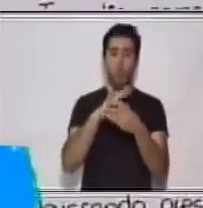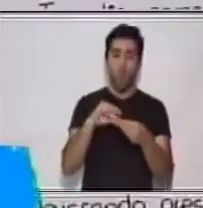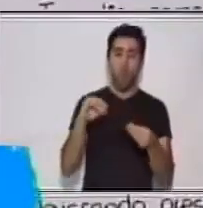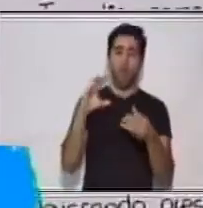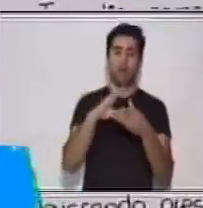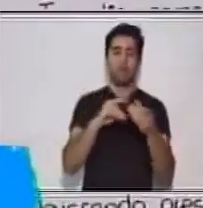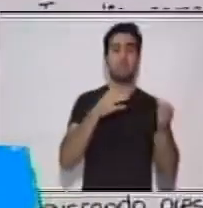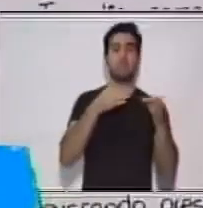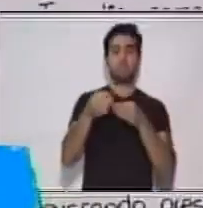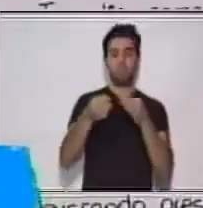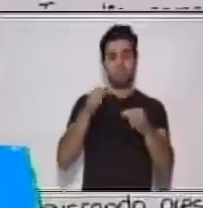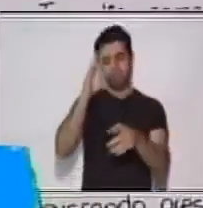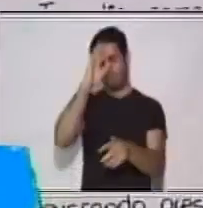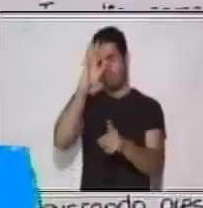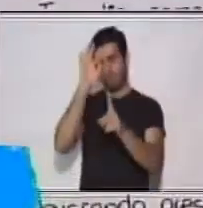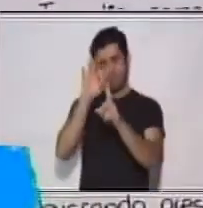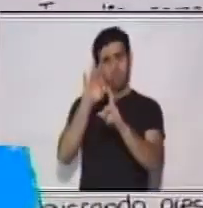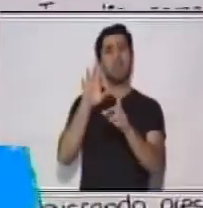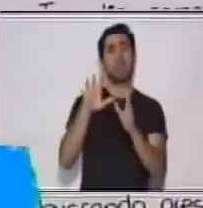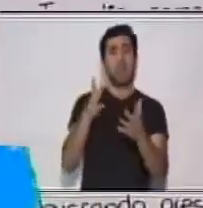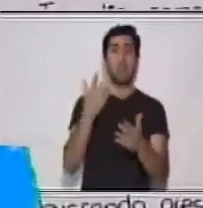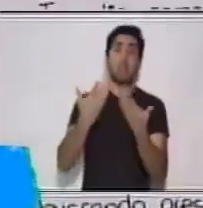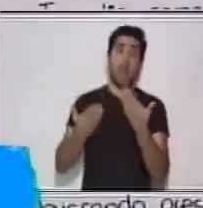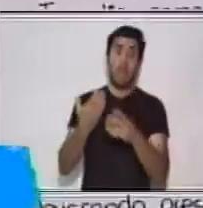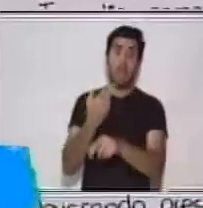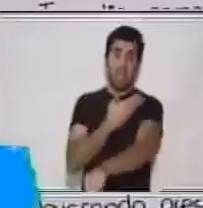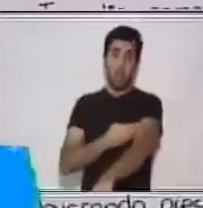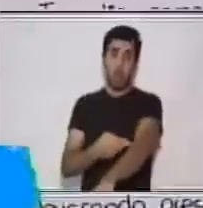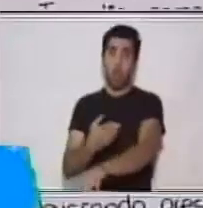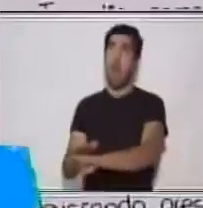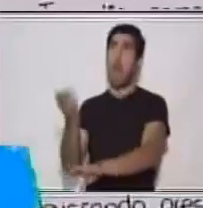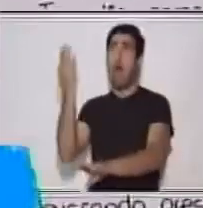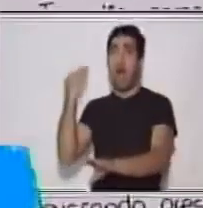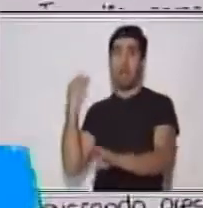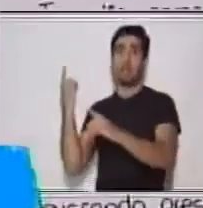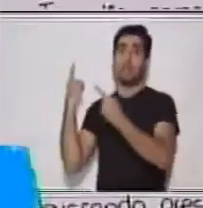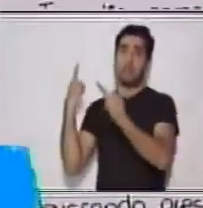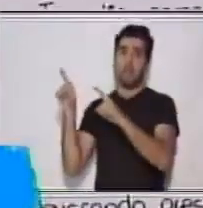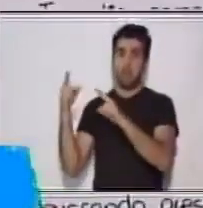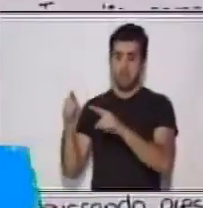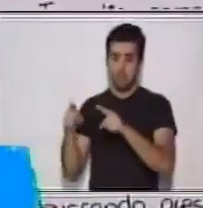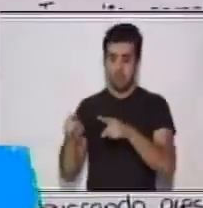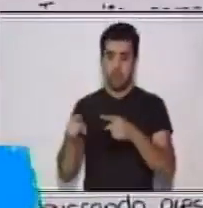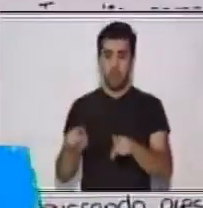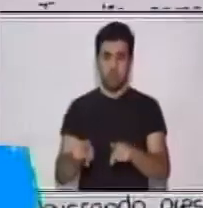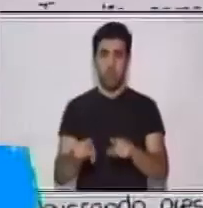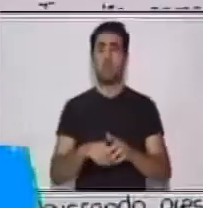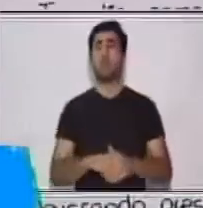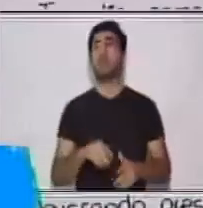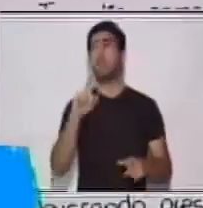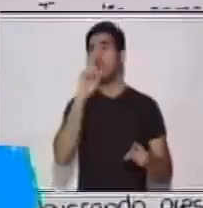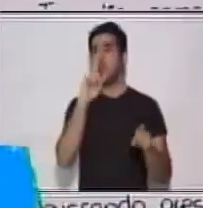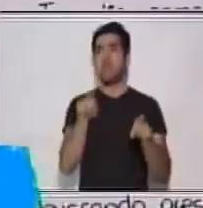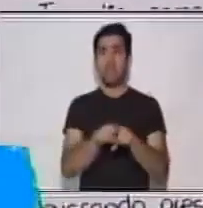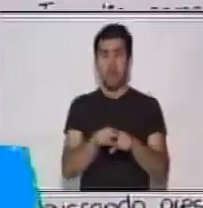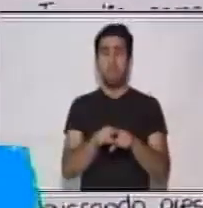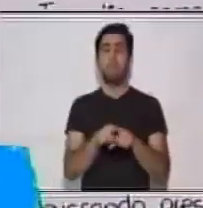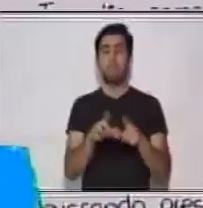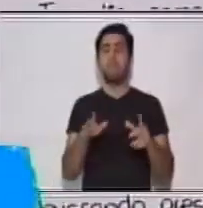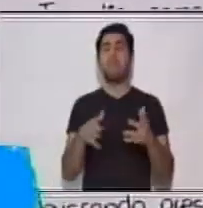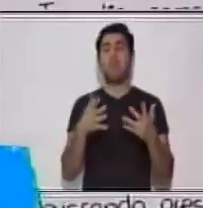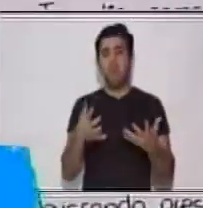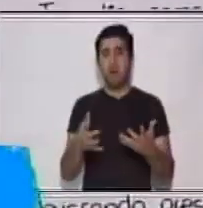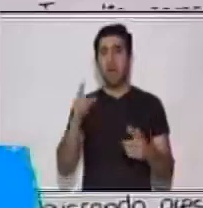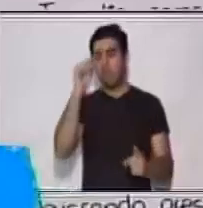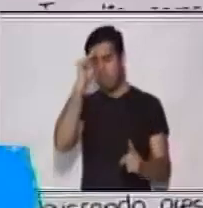y objetivo que puede ser basado en hechos reales que han acontecido a lo largo de la historia. Y por lo mismo,